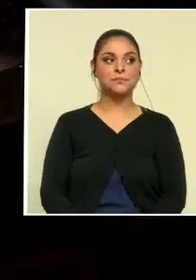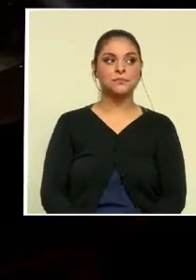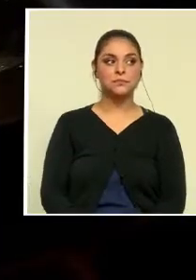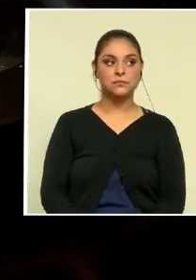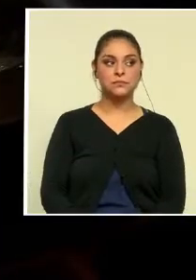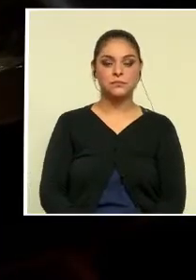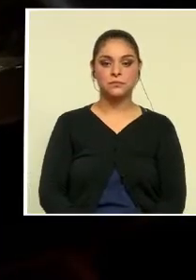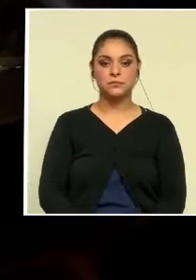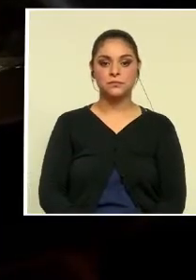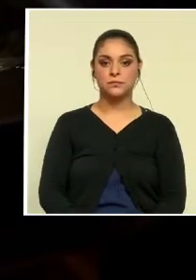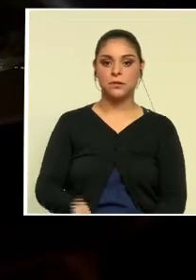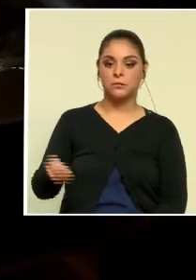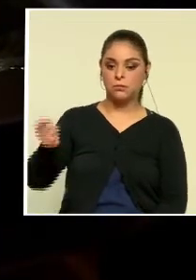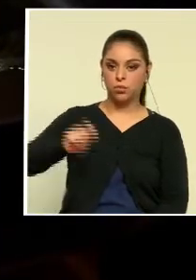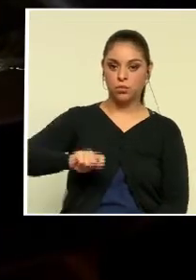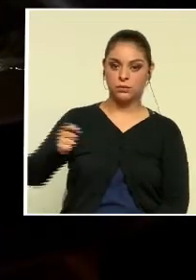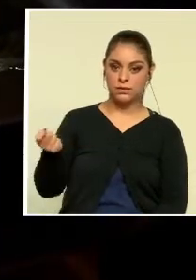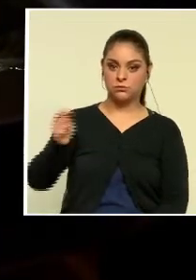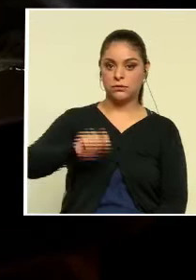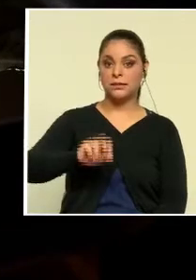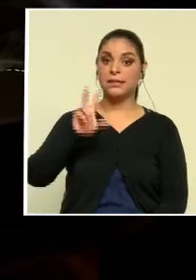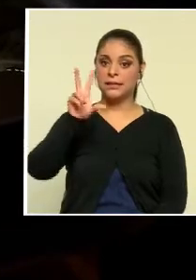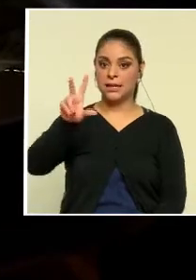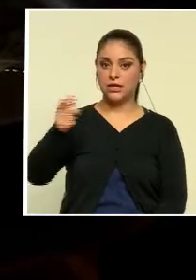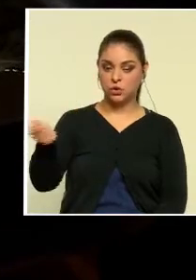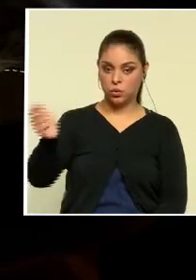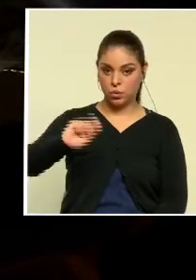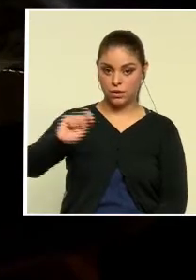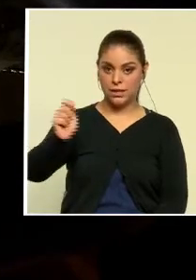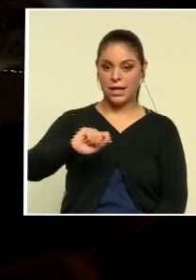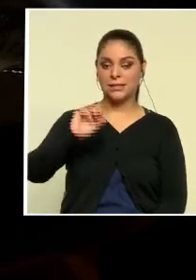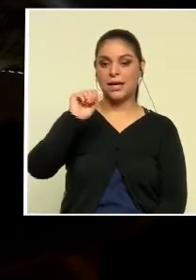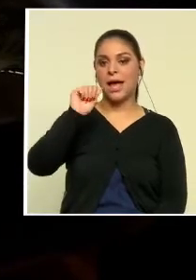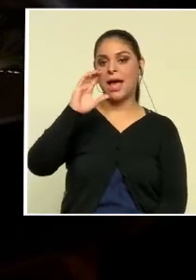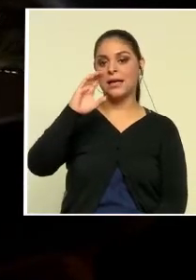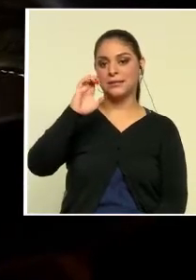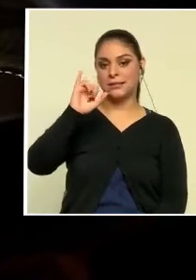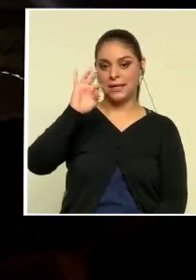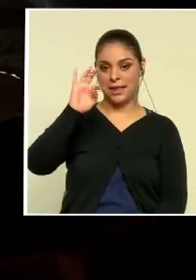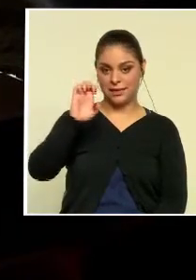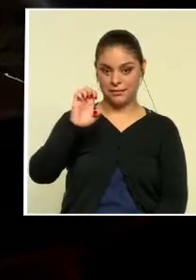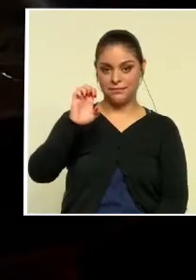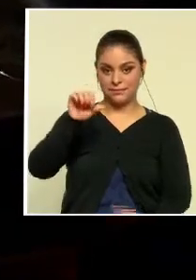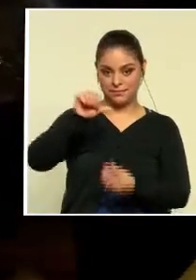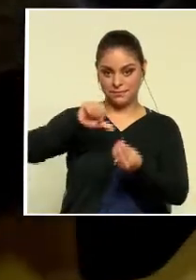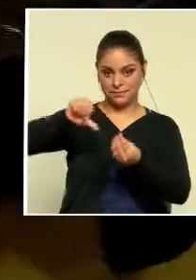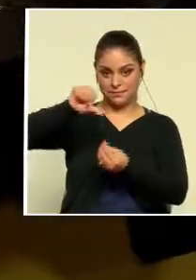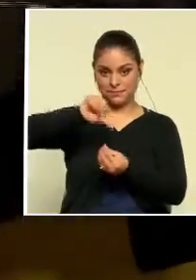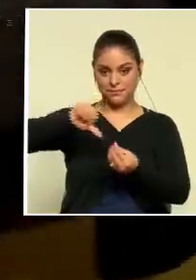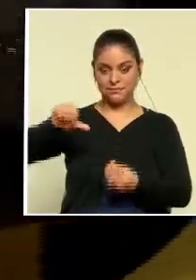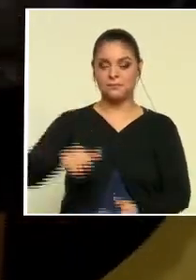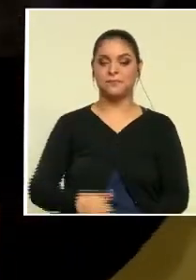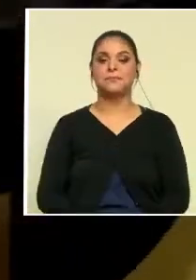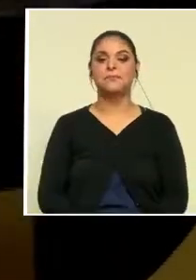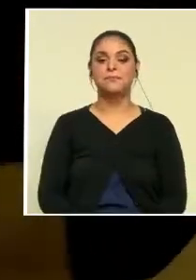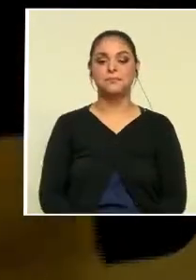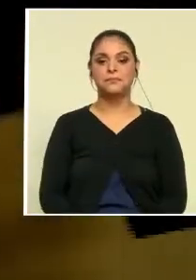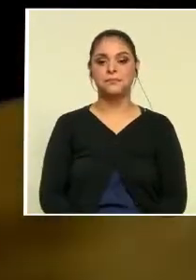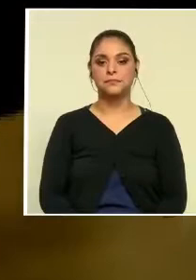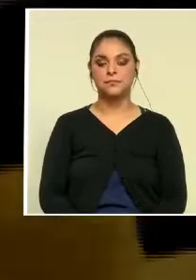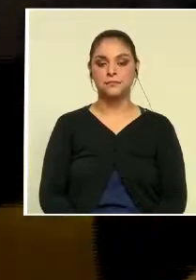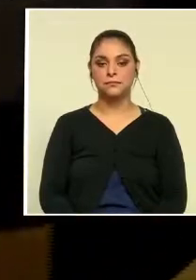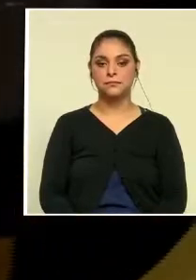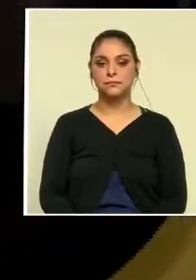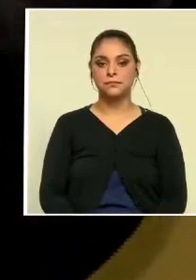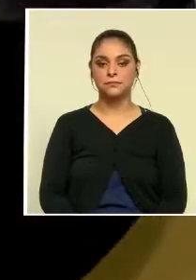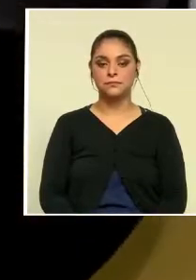le pusimos 3 cucharadas de aceite a este desayuno por favor le pusimos 3 cucharaditas